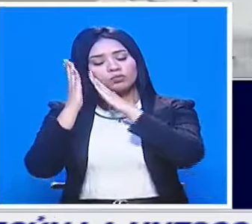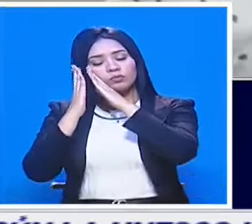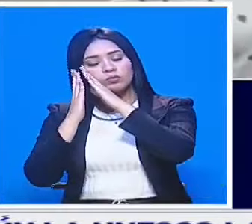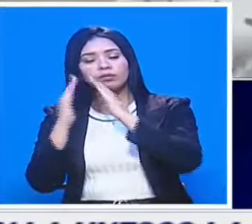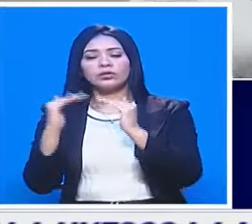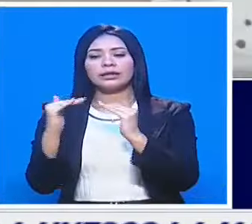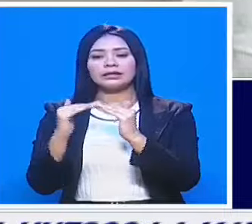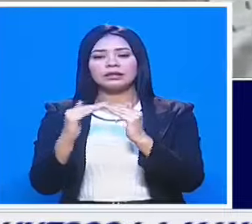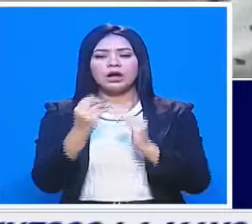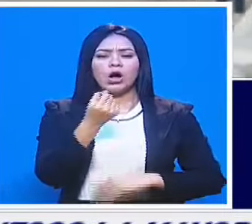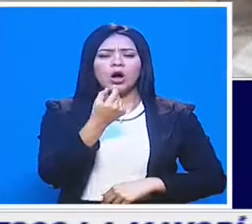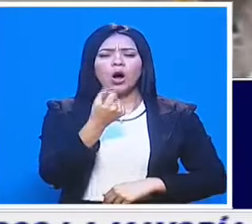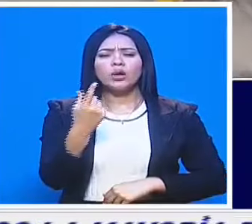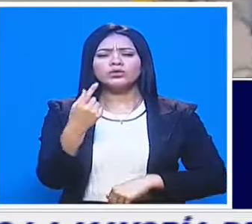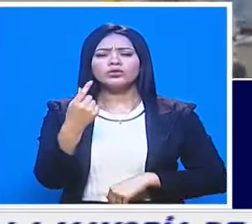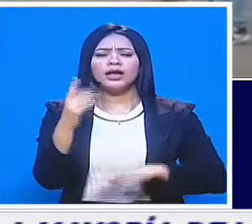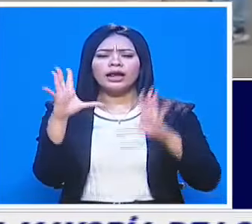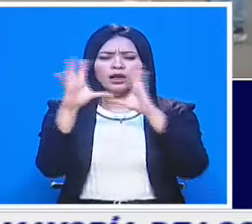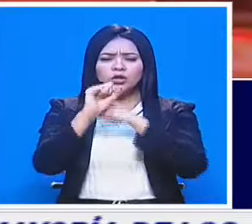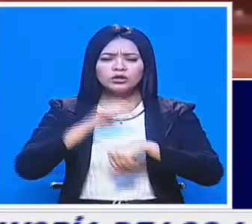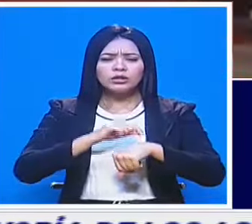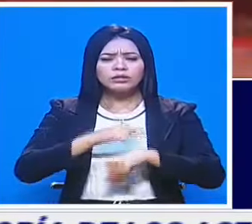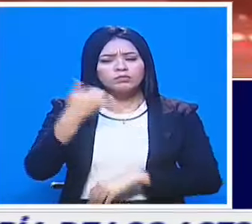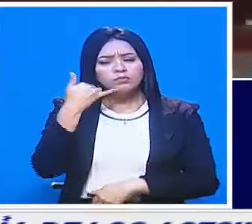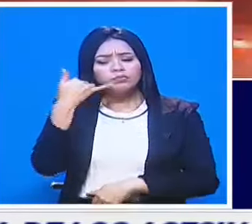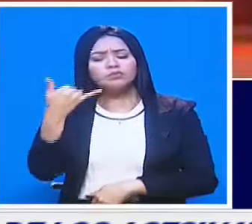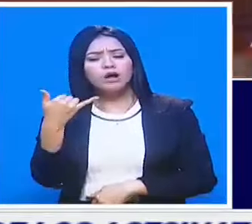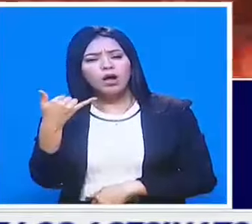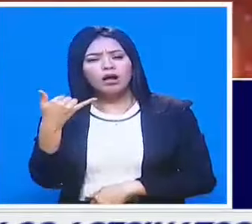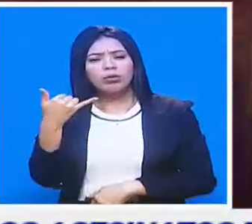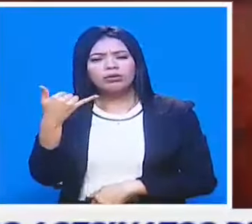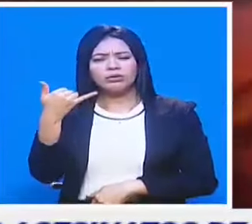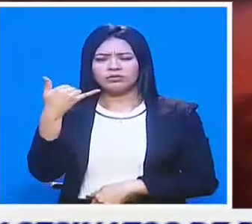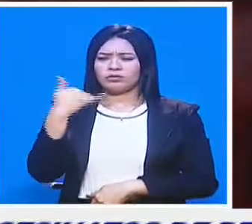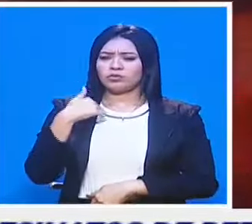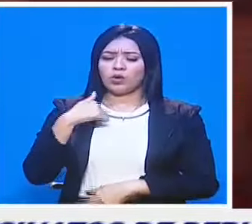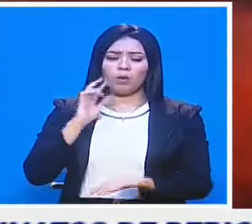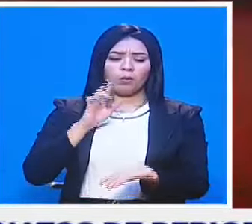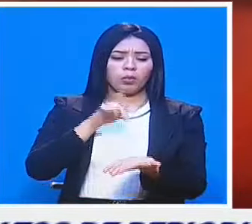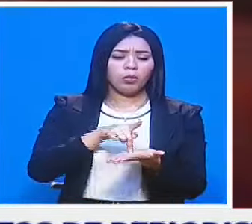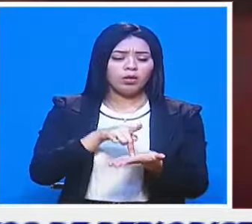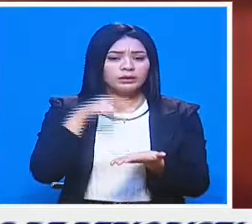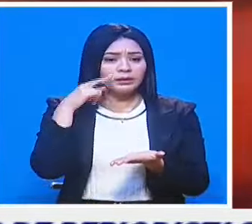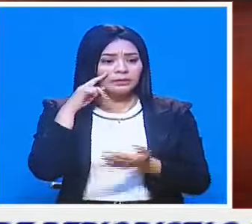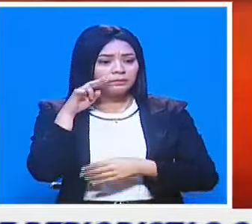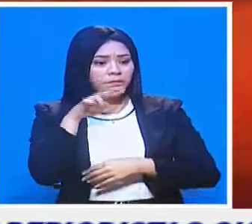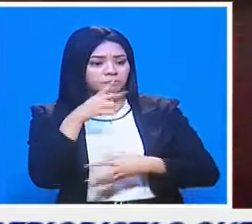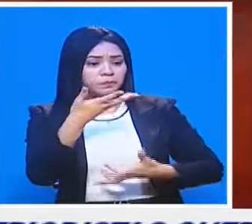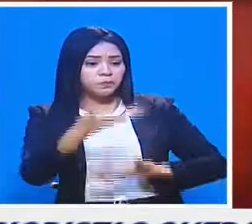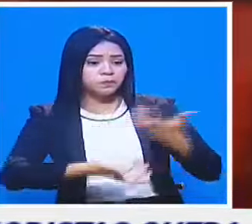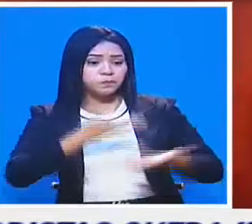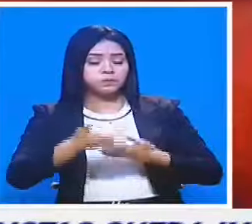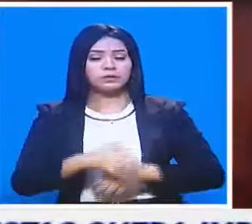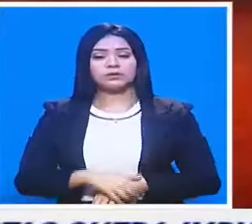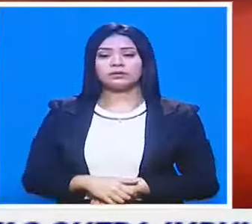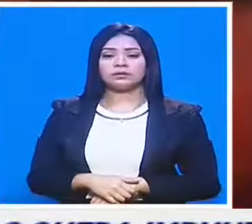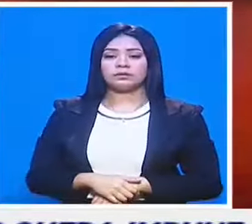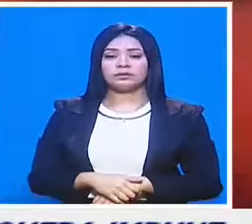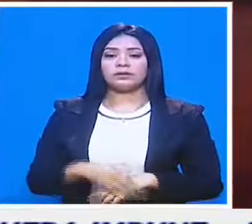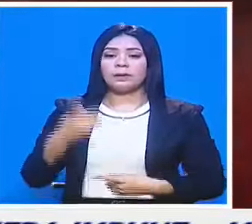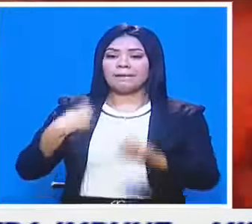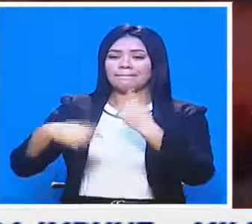las 11 de la noche, un cuarto para las 11. Y yo llego aquí y se estaba prendiendo allí. Era una venta